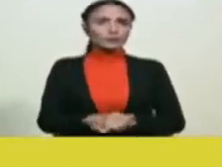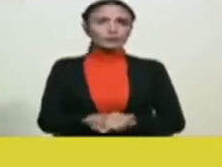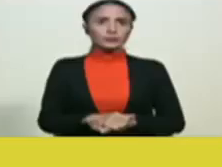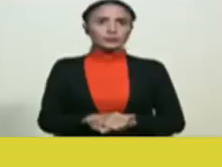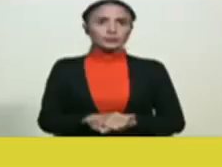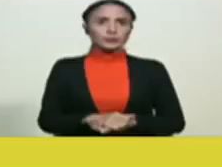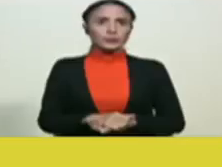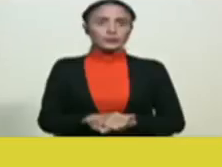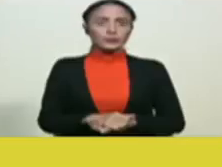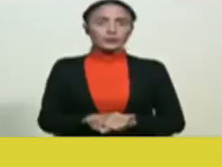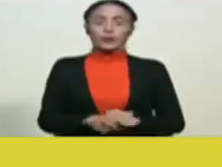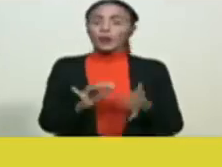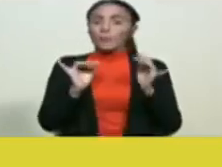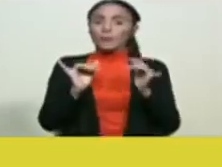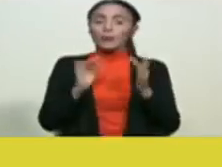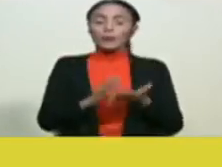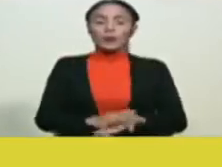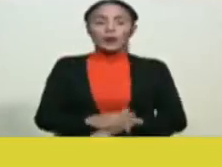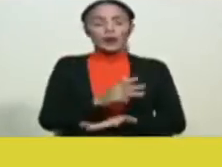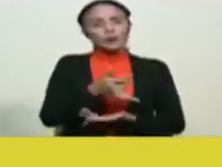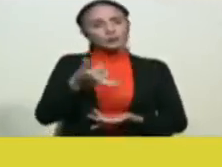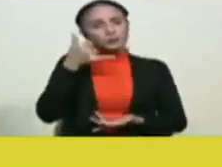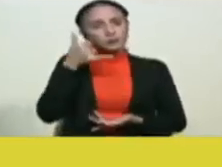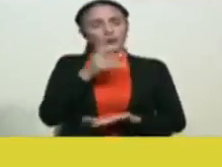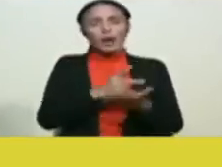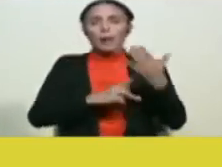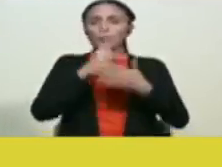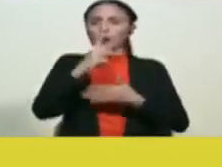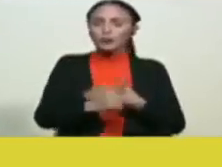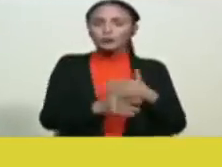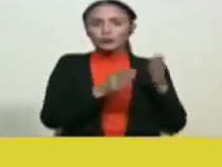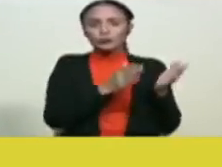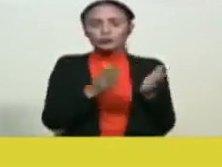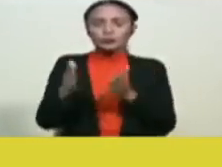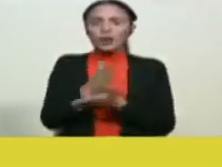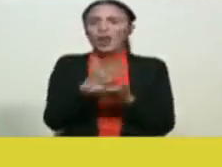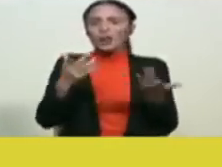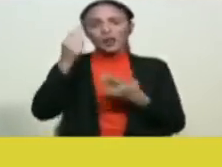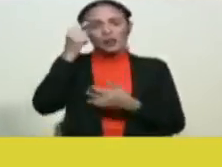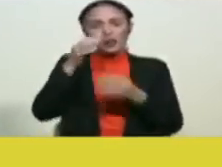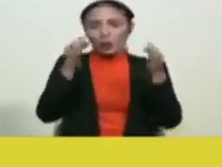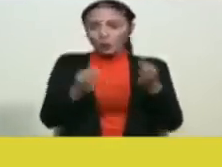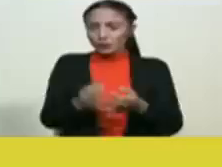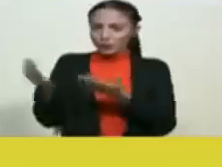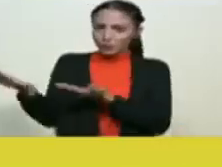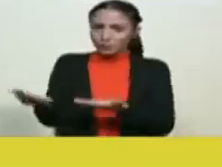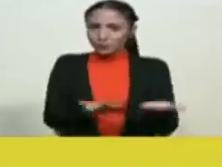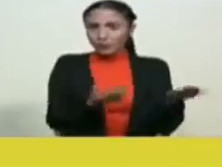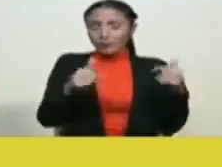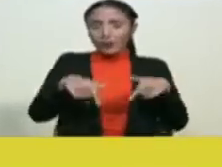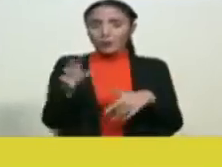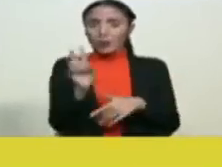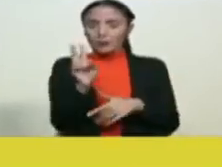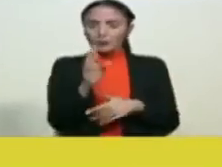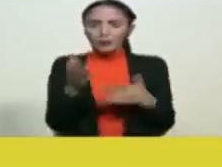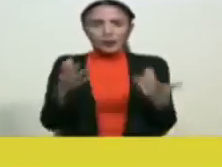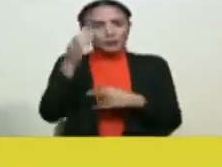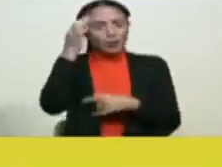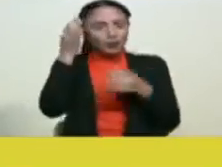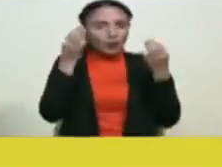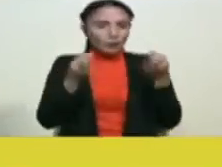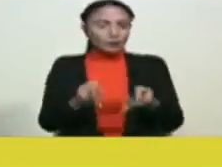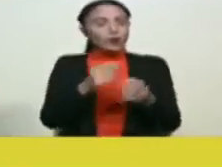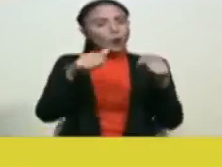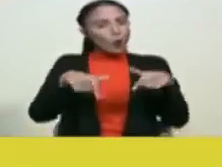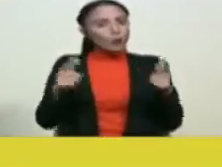y desde ese día planificamos el encuentro la visita de estado que hoy se está realizando